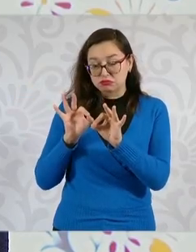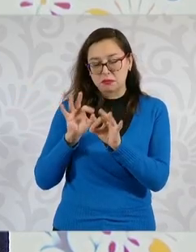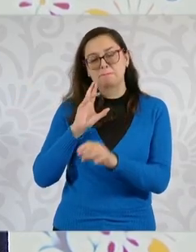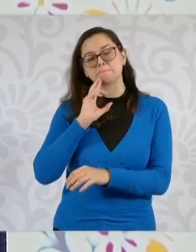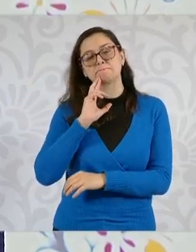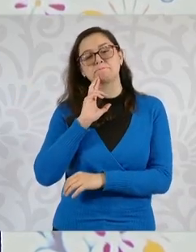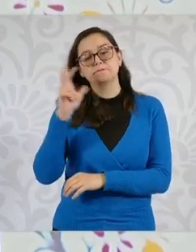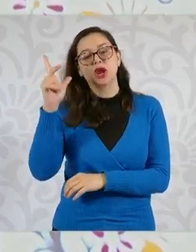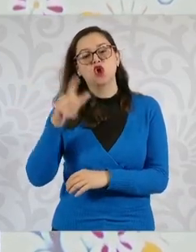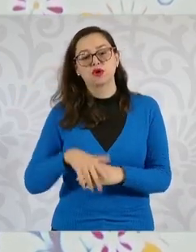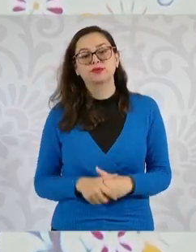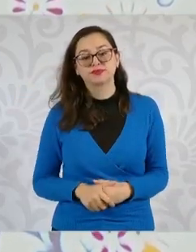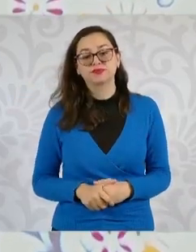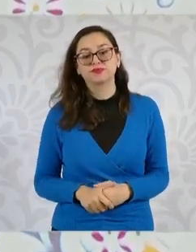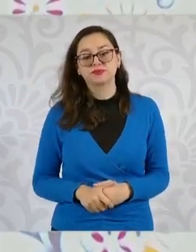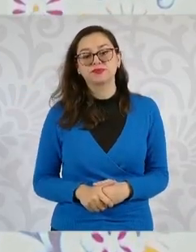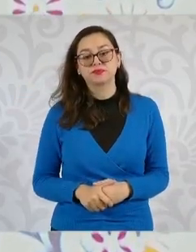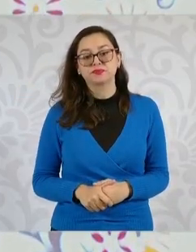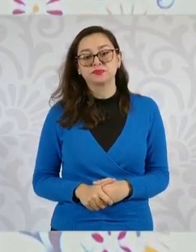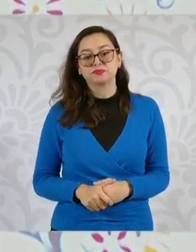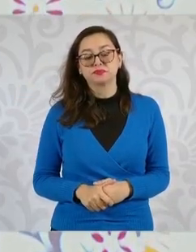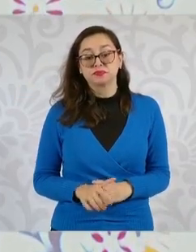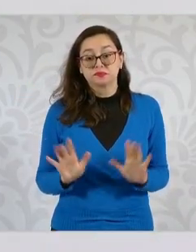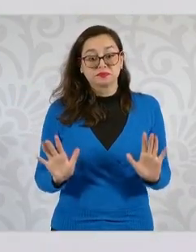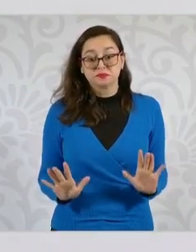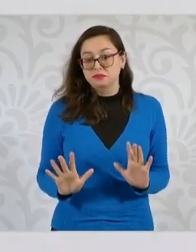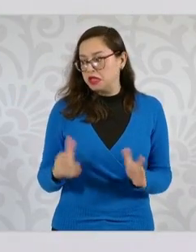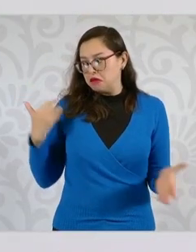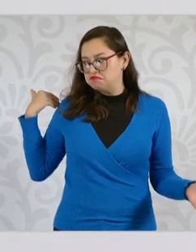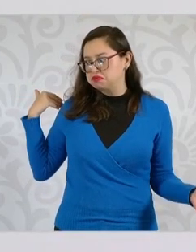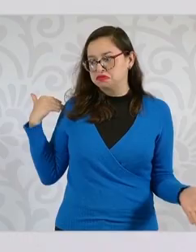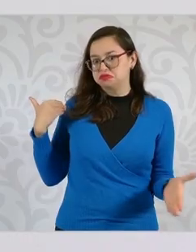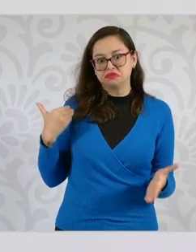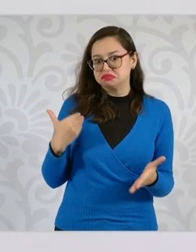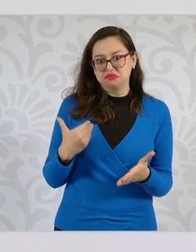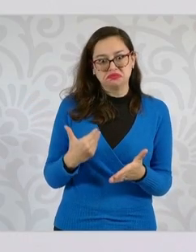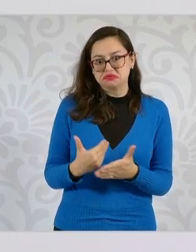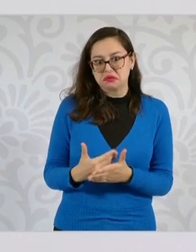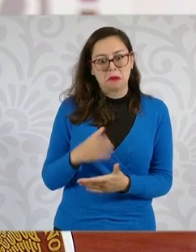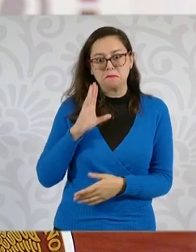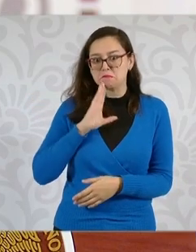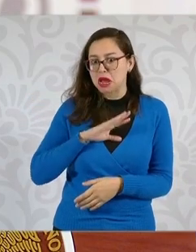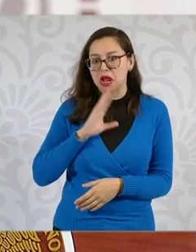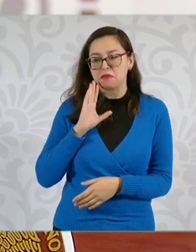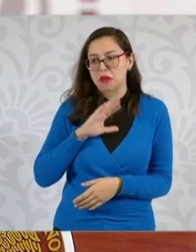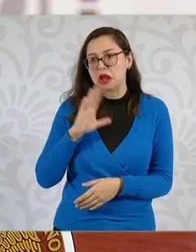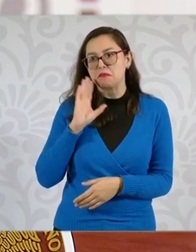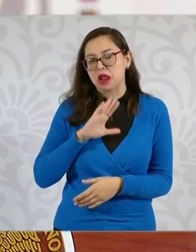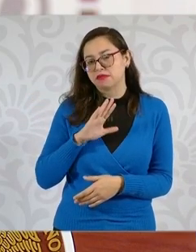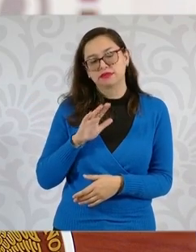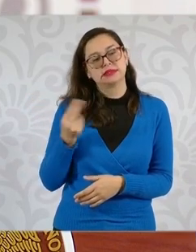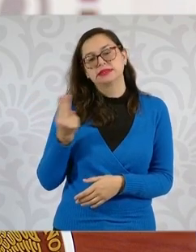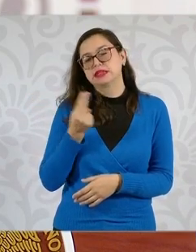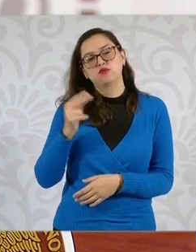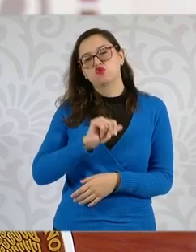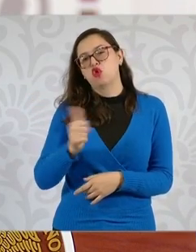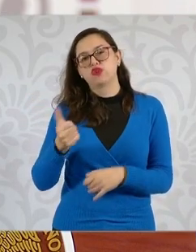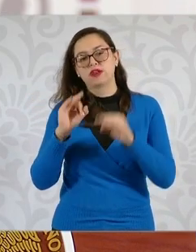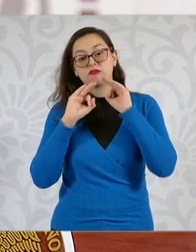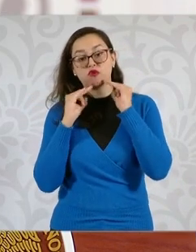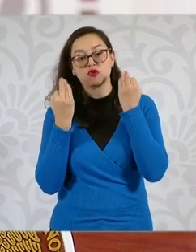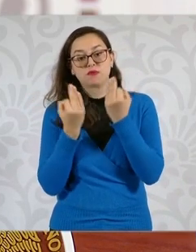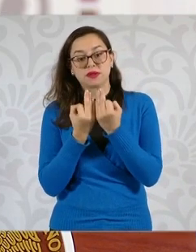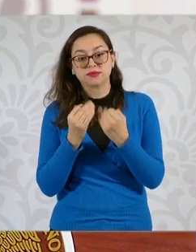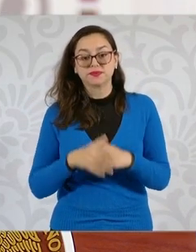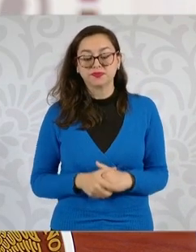a lo que hemos vivido durante todo este periodo si un juez una jueza